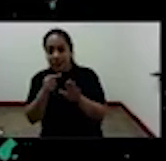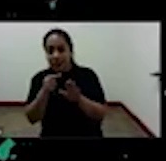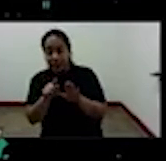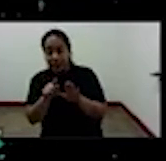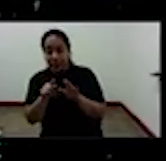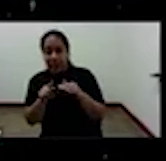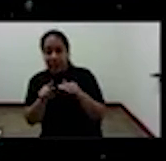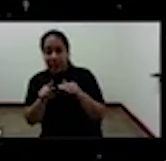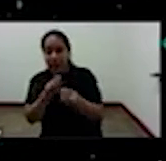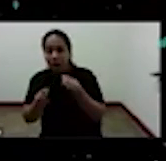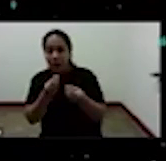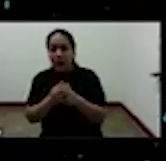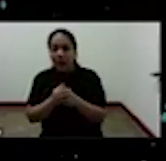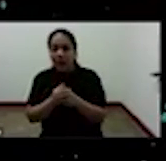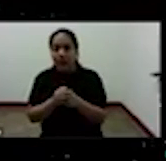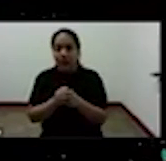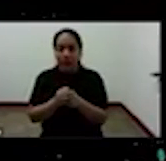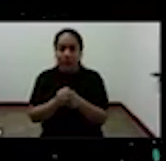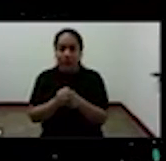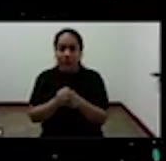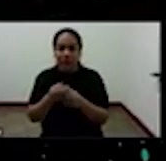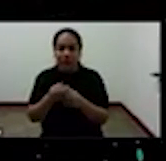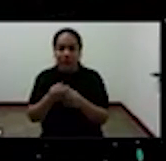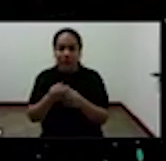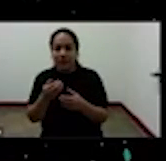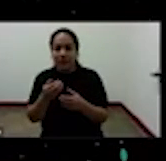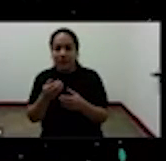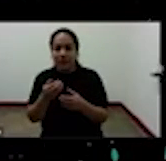incluyente, es una escucha exigente.